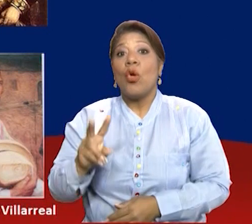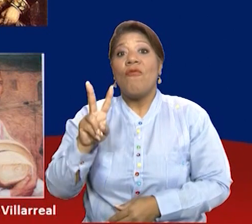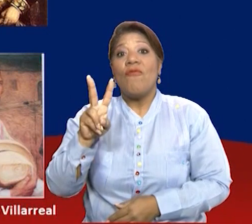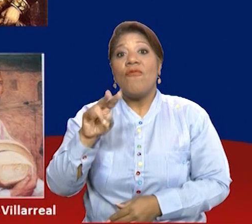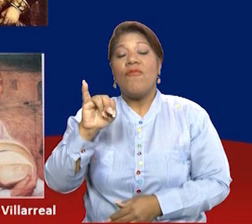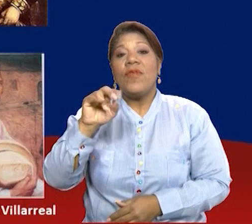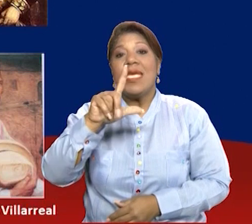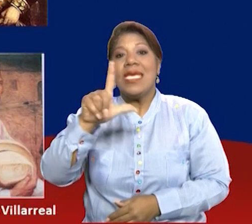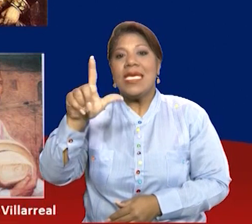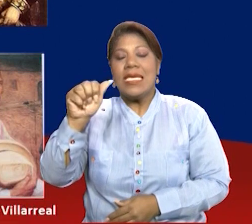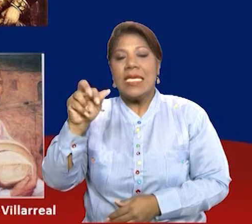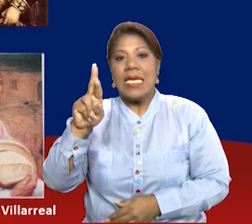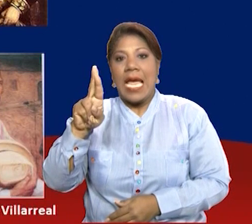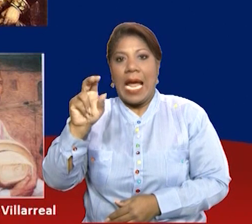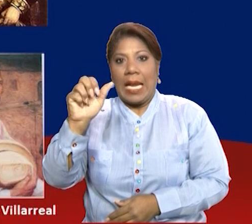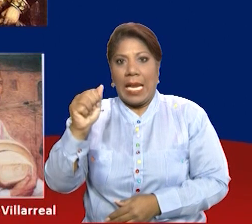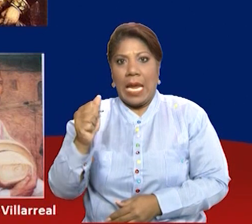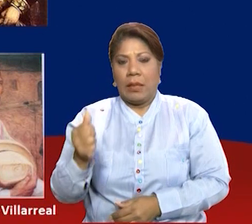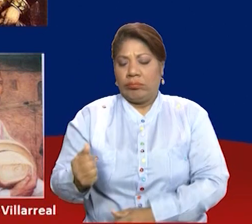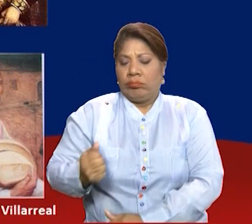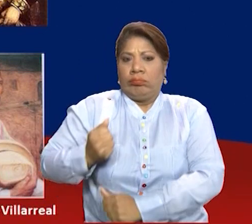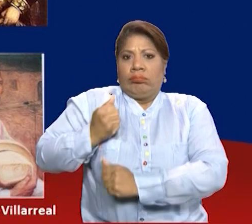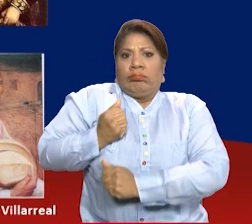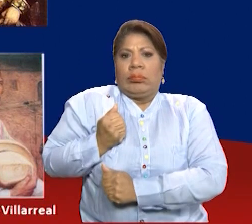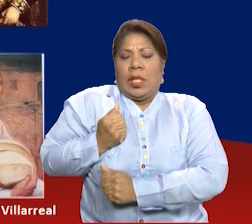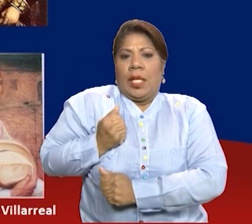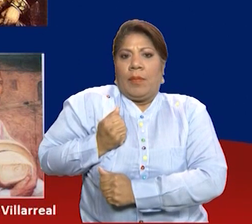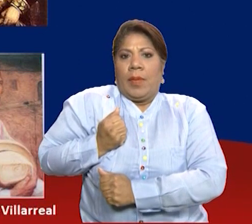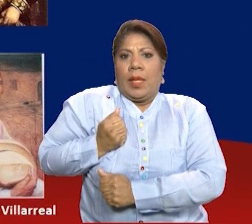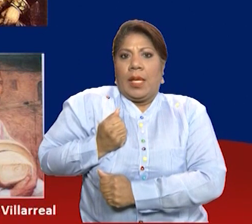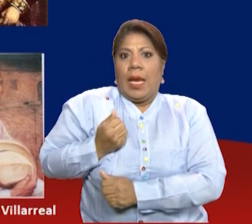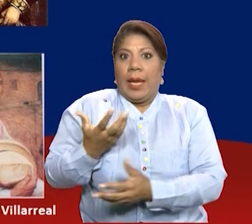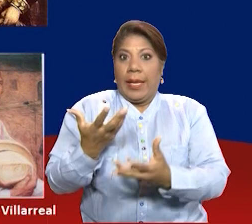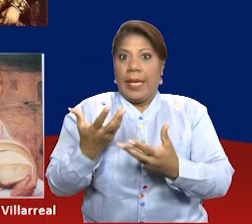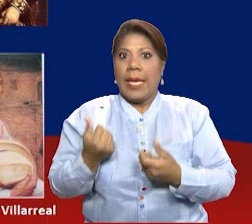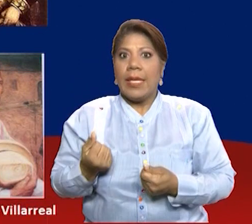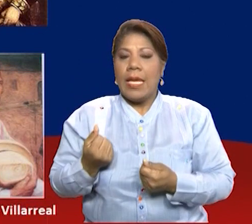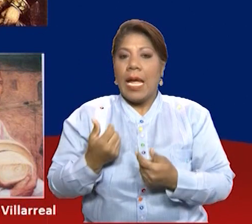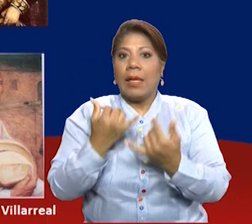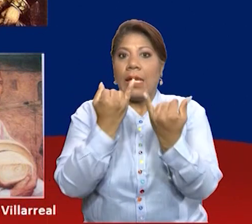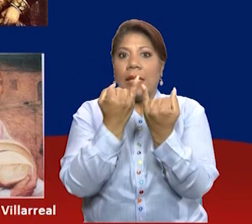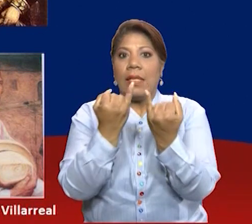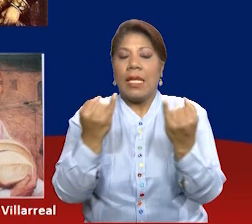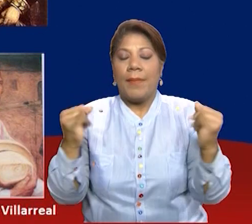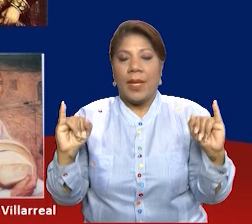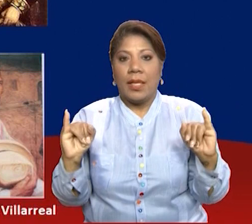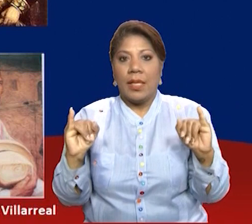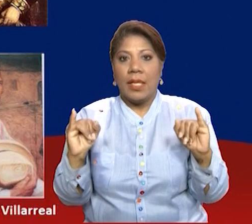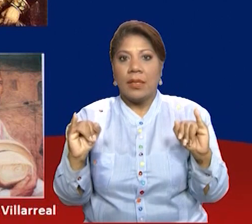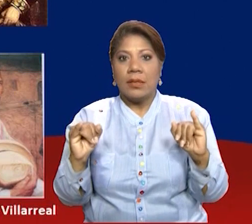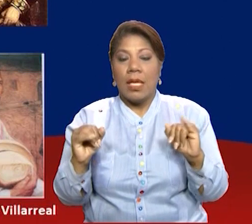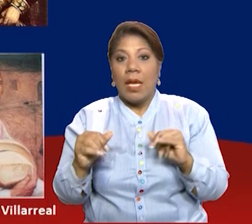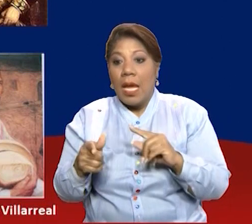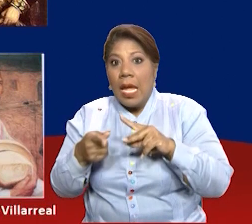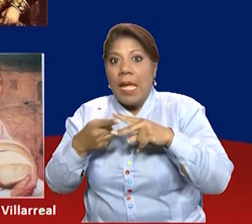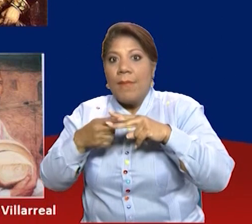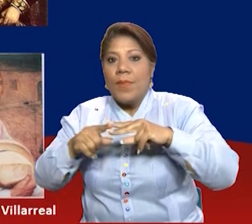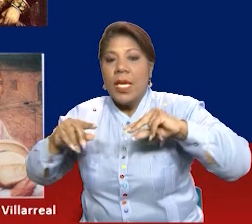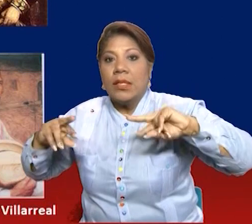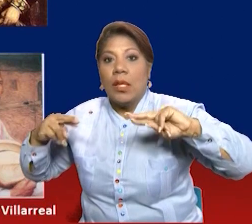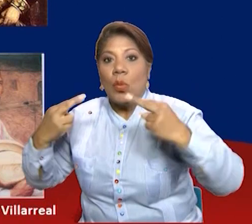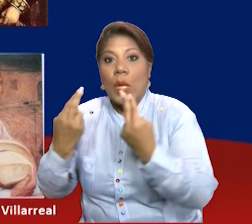jefe civil de la armería, para rescatar la Villa de los Santos. Él inicia una reunión con